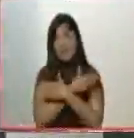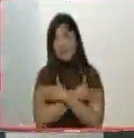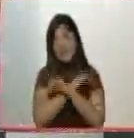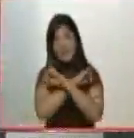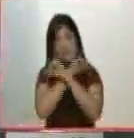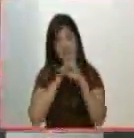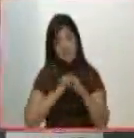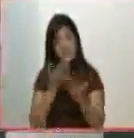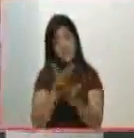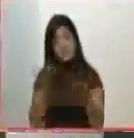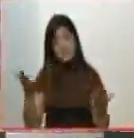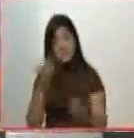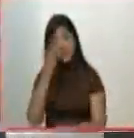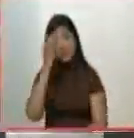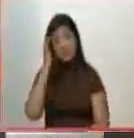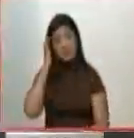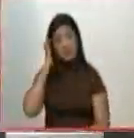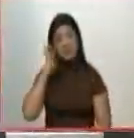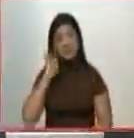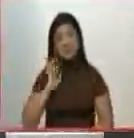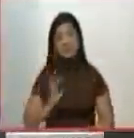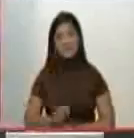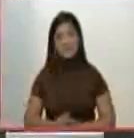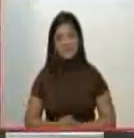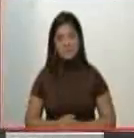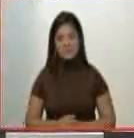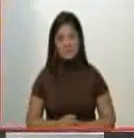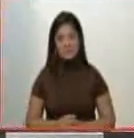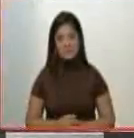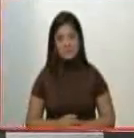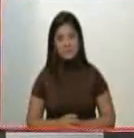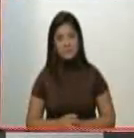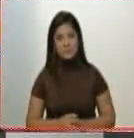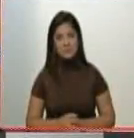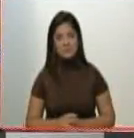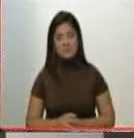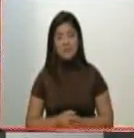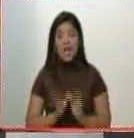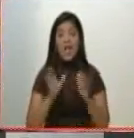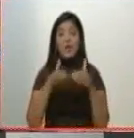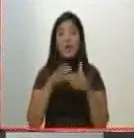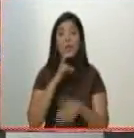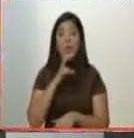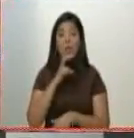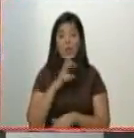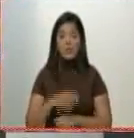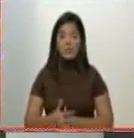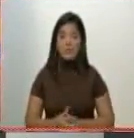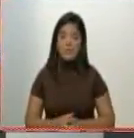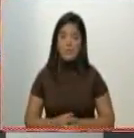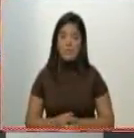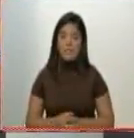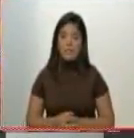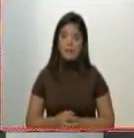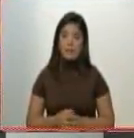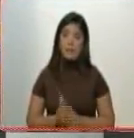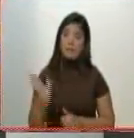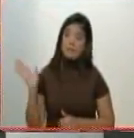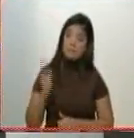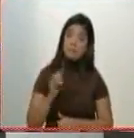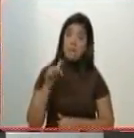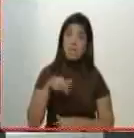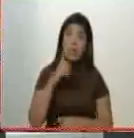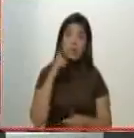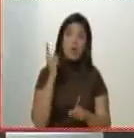muchachos. Felicitaciones, muchachas. La Generación de Oro. Los hemos traído a una prueba